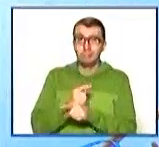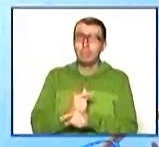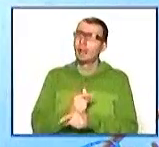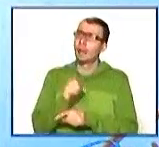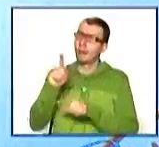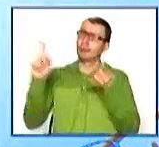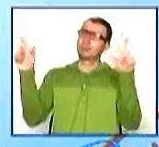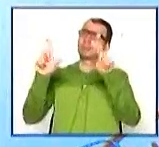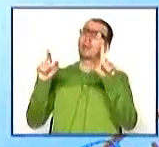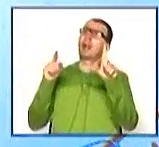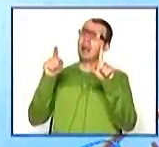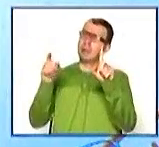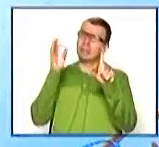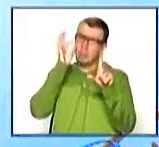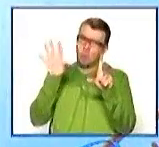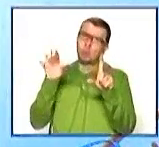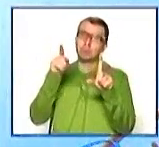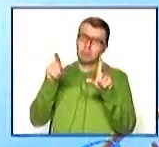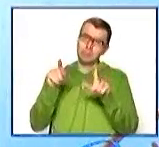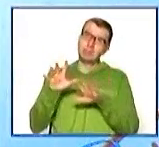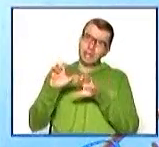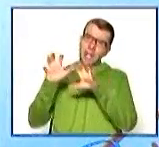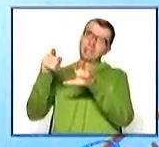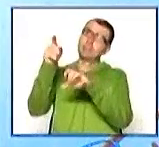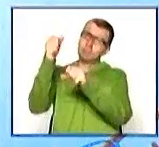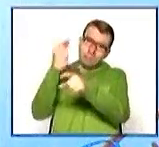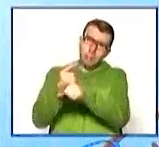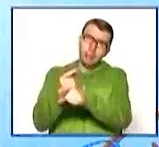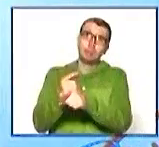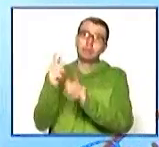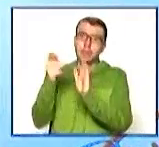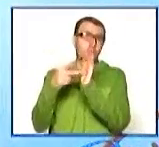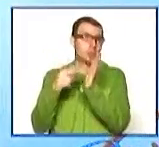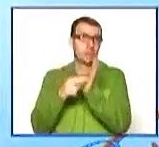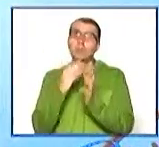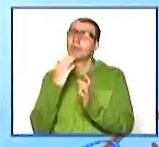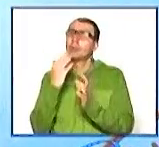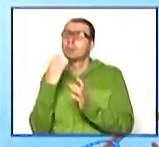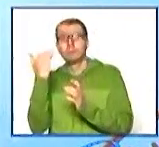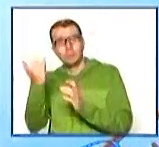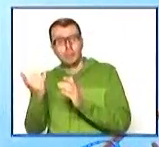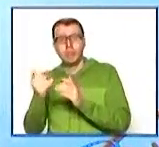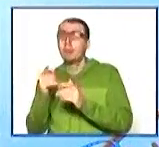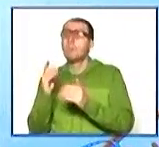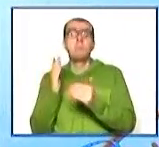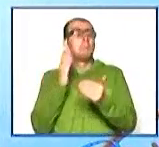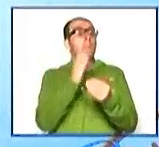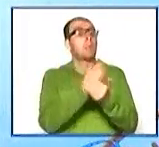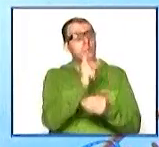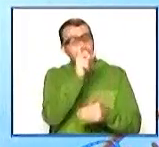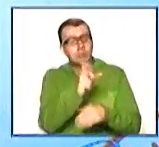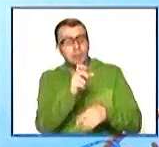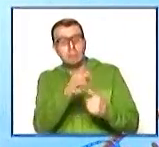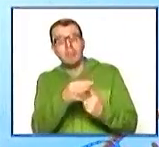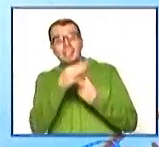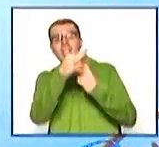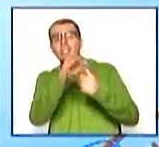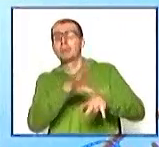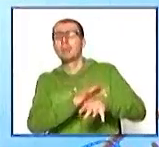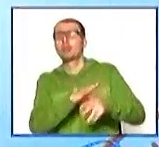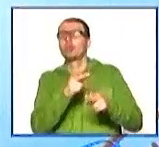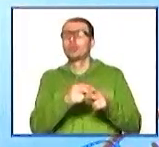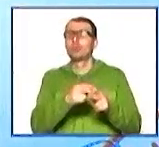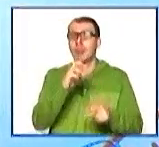que puede ser este tipo de cáncer. Entonces uno hace, retira, lo manda donde un especialista médico que se llama